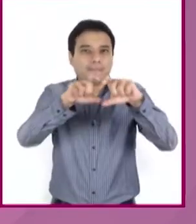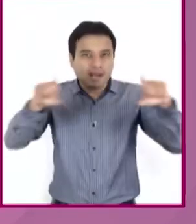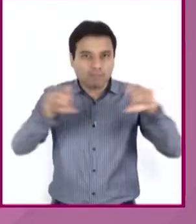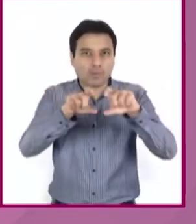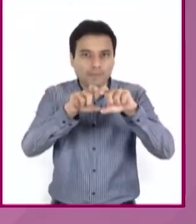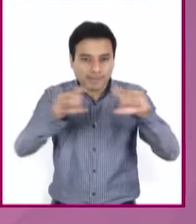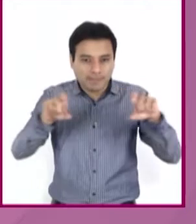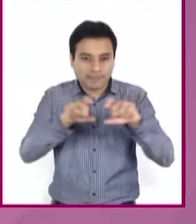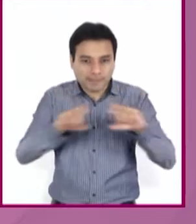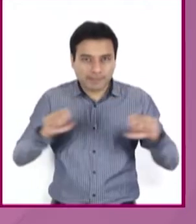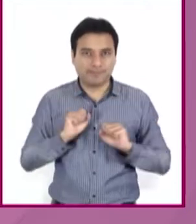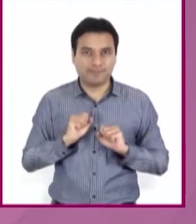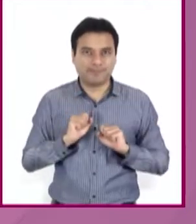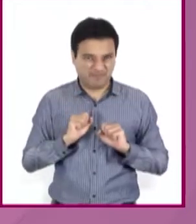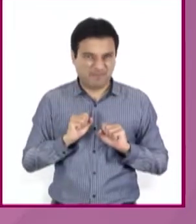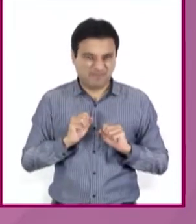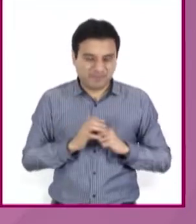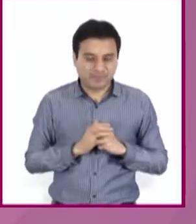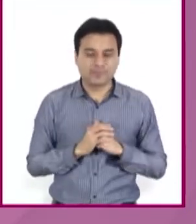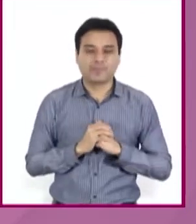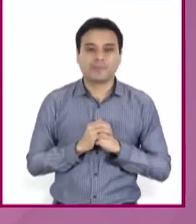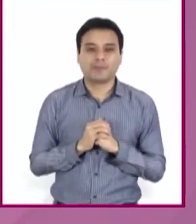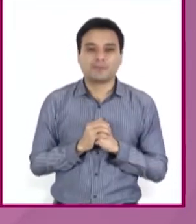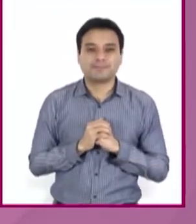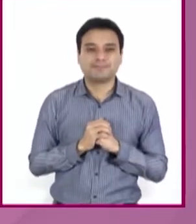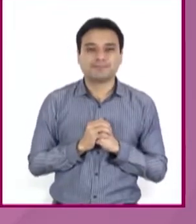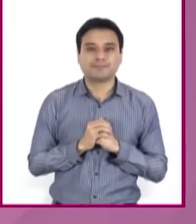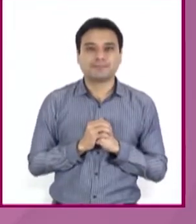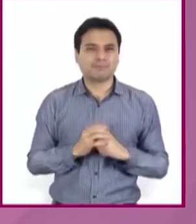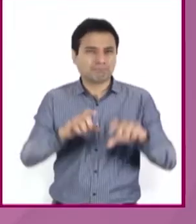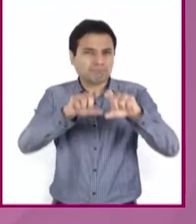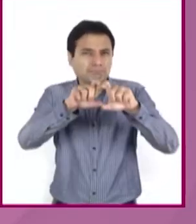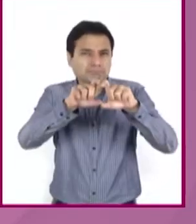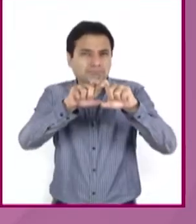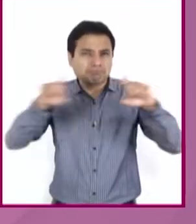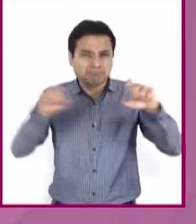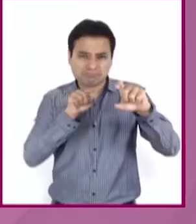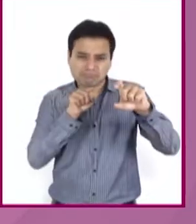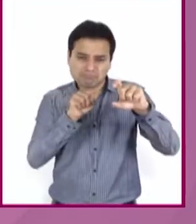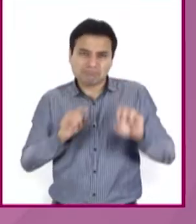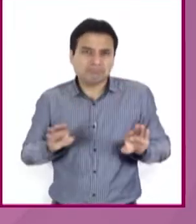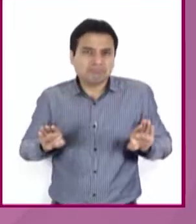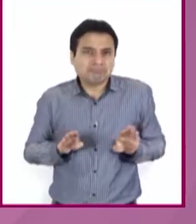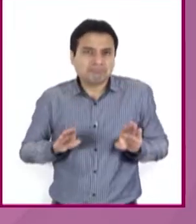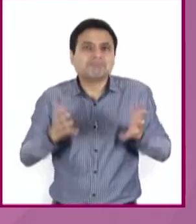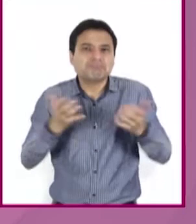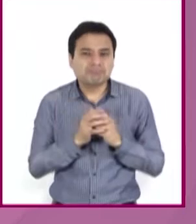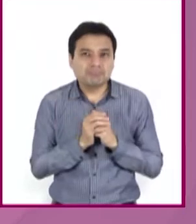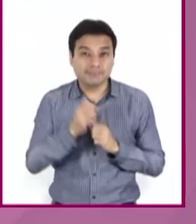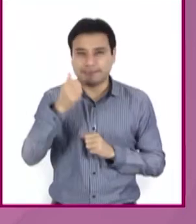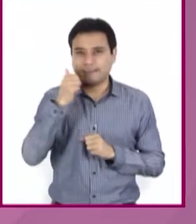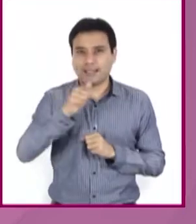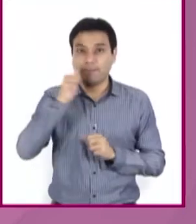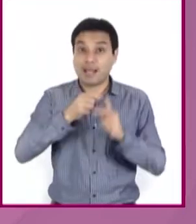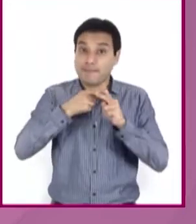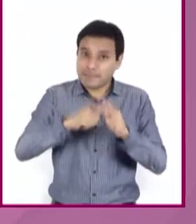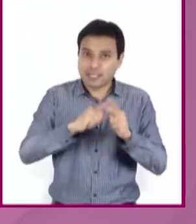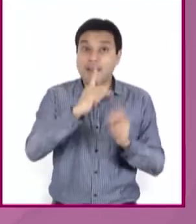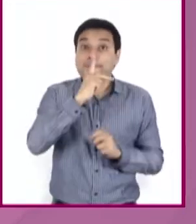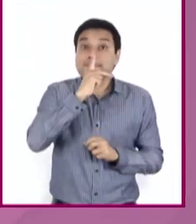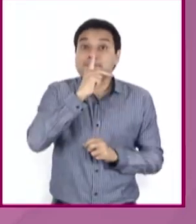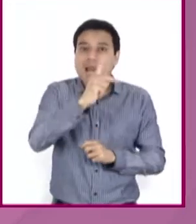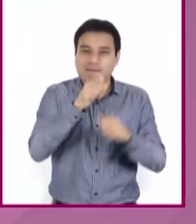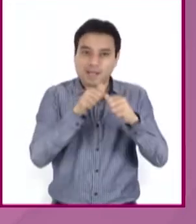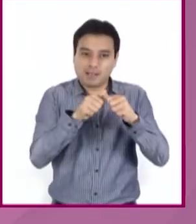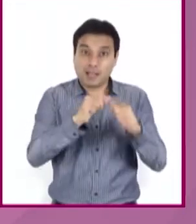están escritos a renglón seguido. Los párrafos se caracterizan por comenzar con una mayúscula y